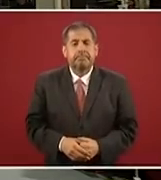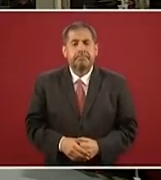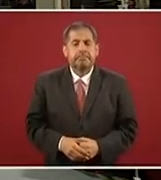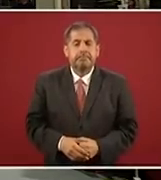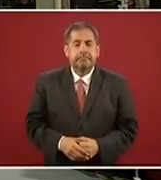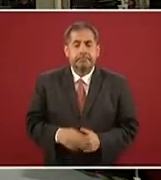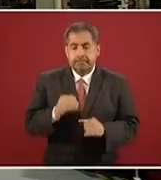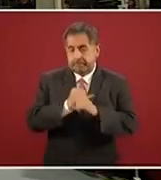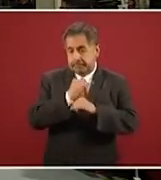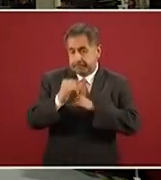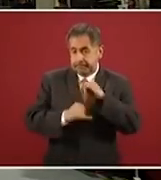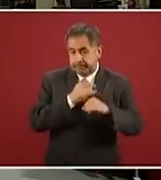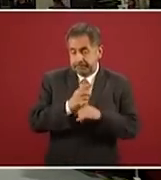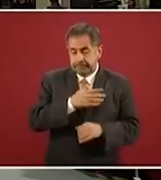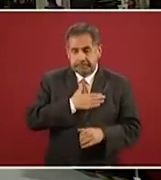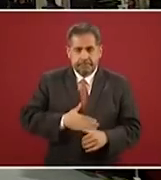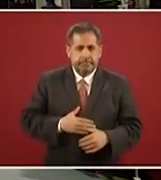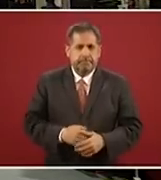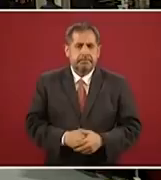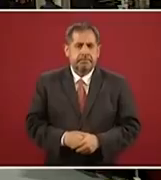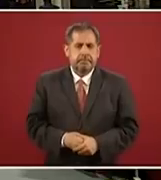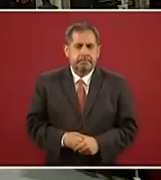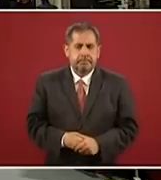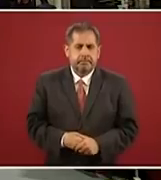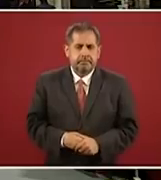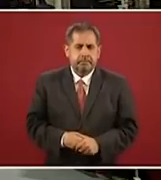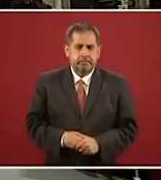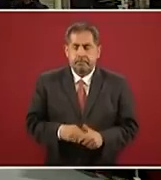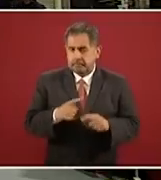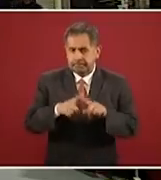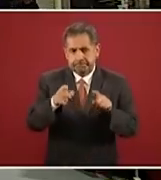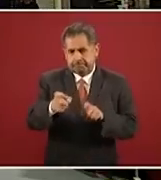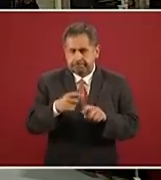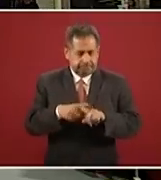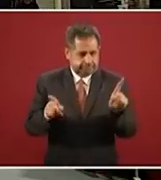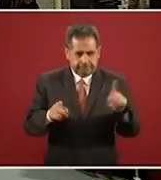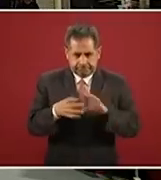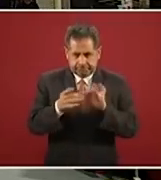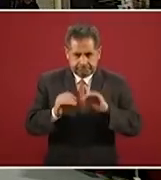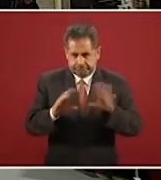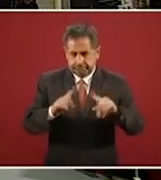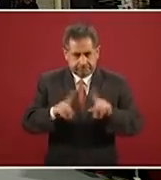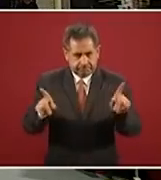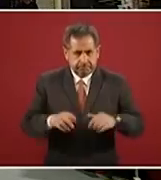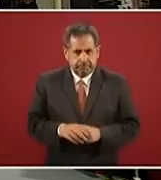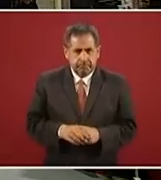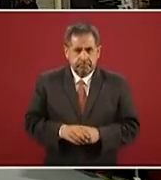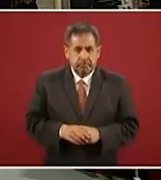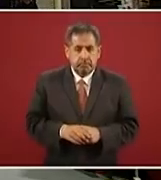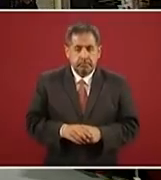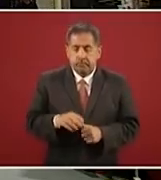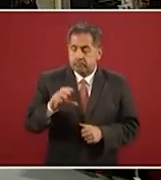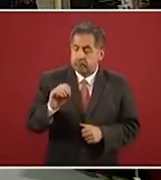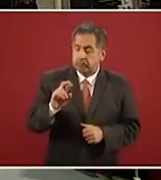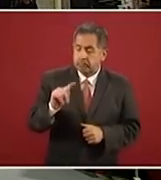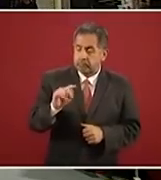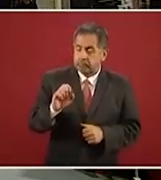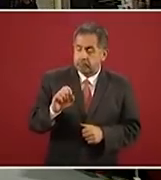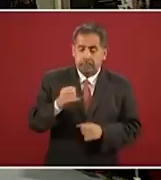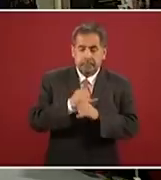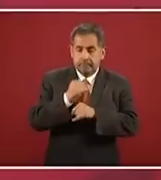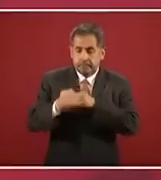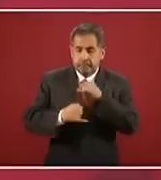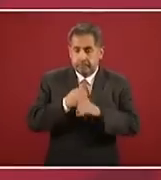internacional de justicia penal es importante la pérdida la corte internacional de justicia ante